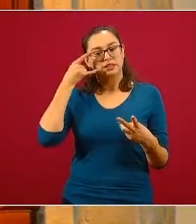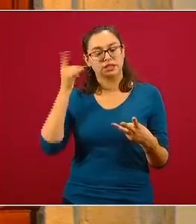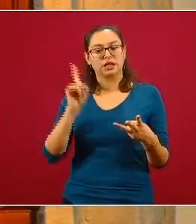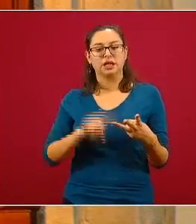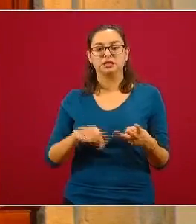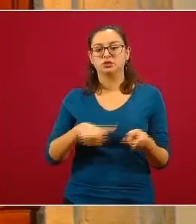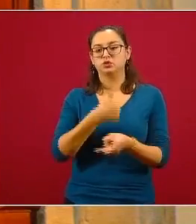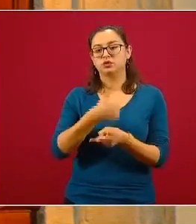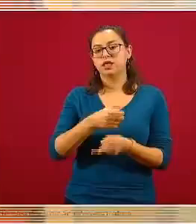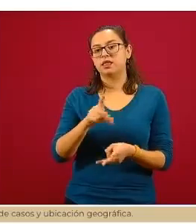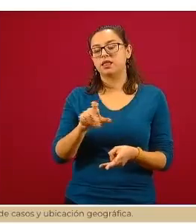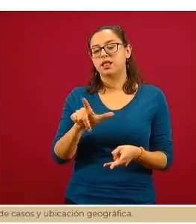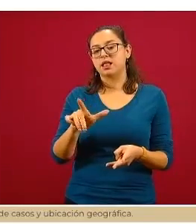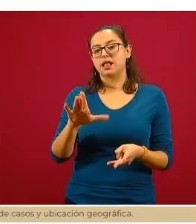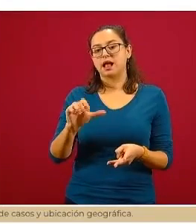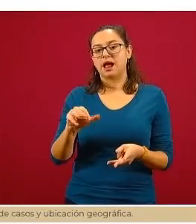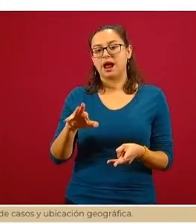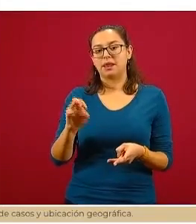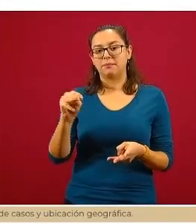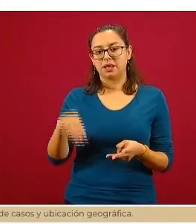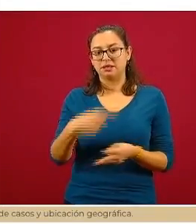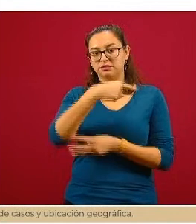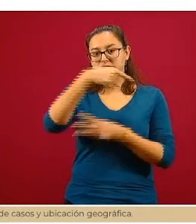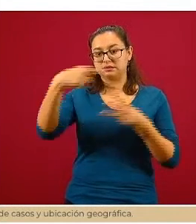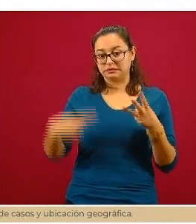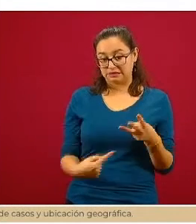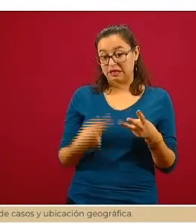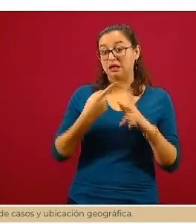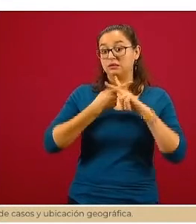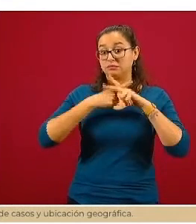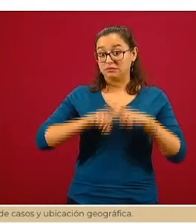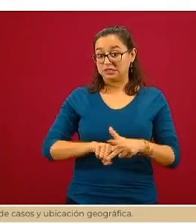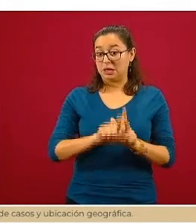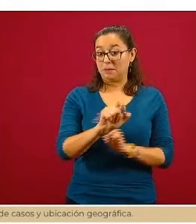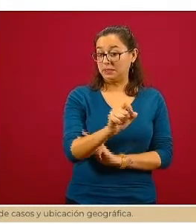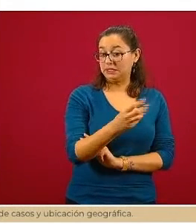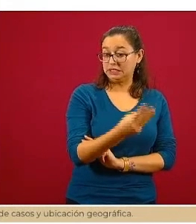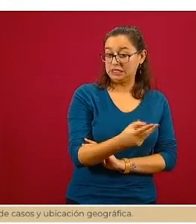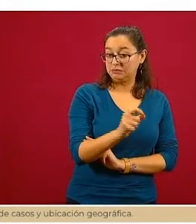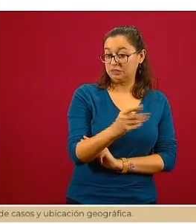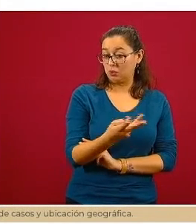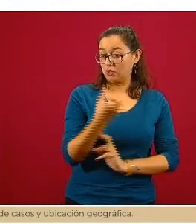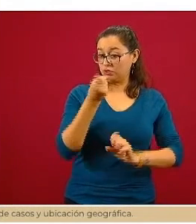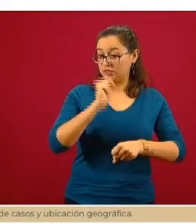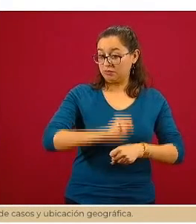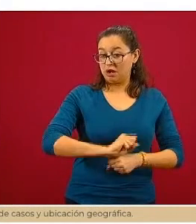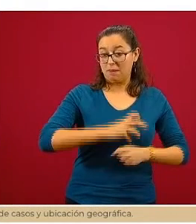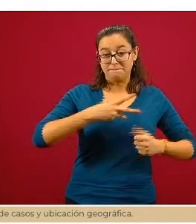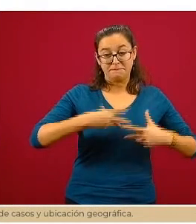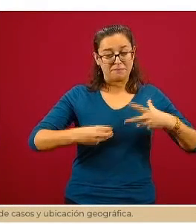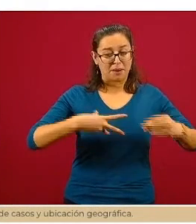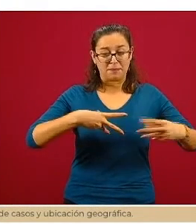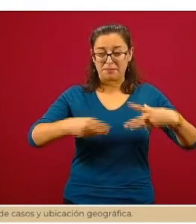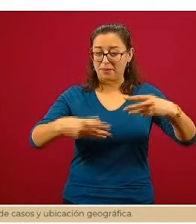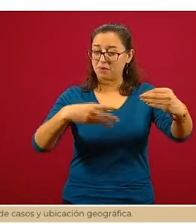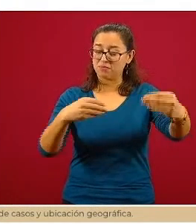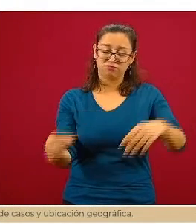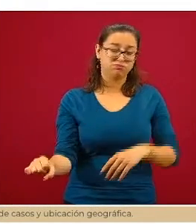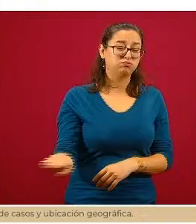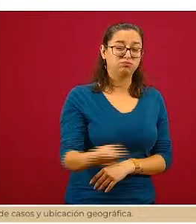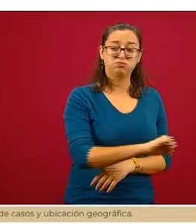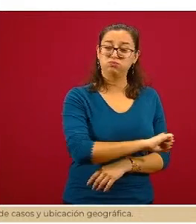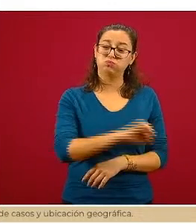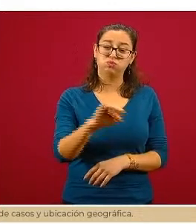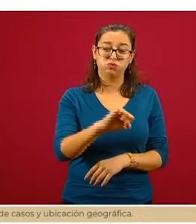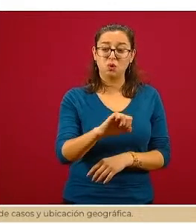Carmen. Estos tres municipios iniciaron una transmisión importante en esta semana 23-24, son los que prácticamente le dan